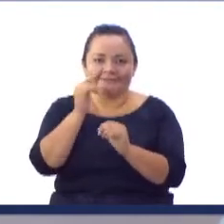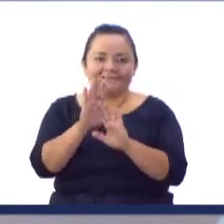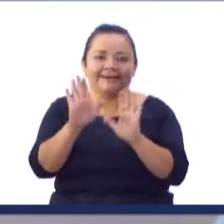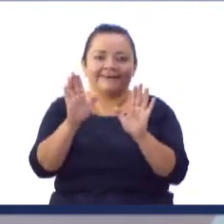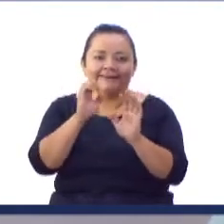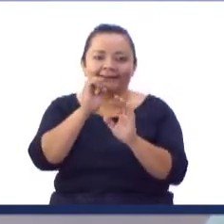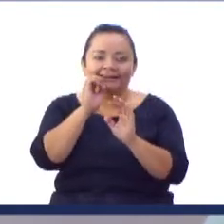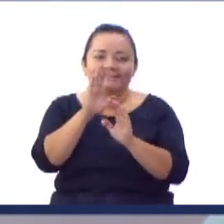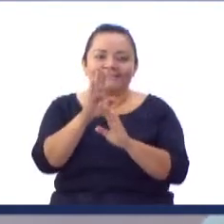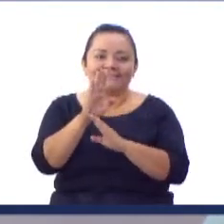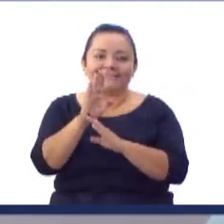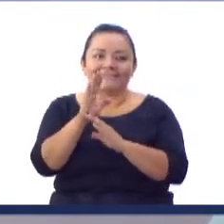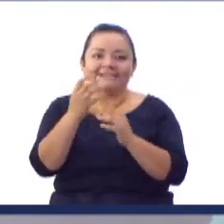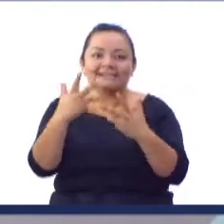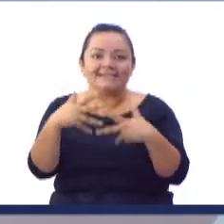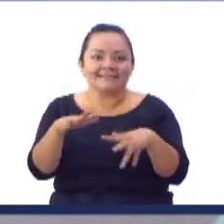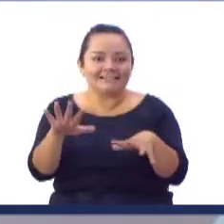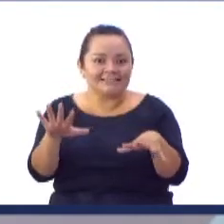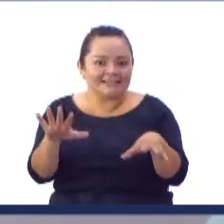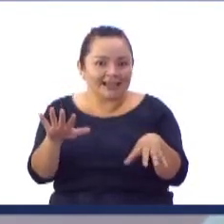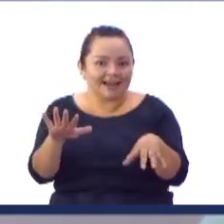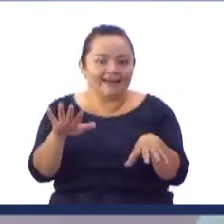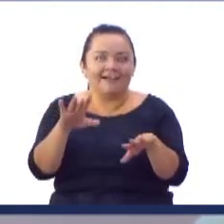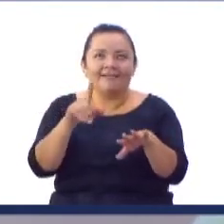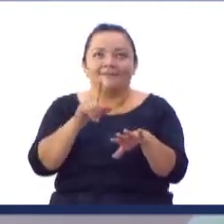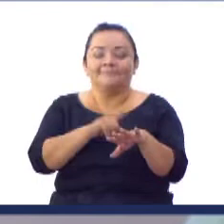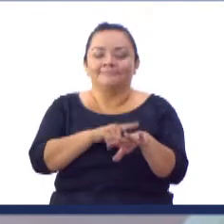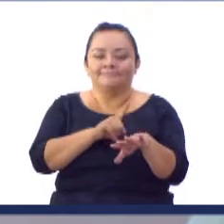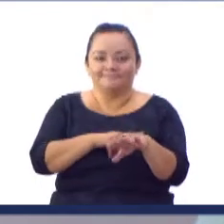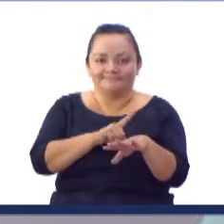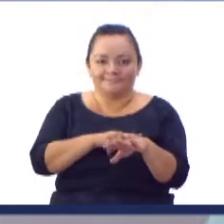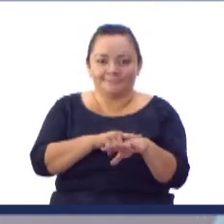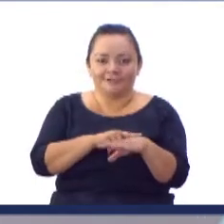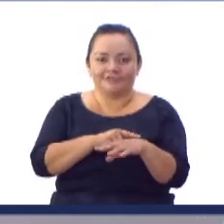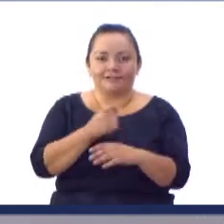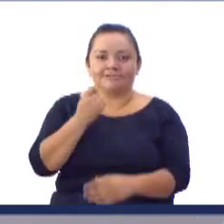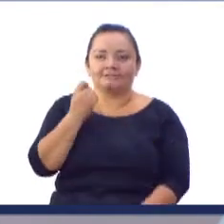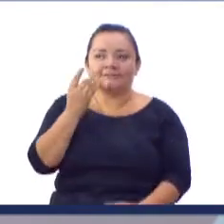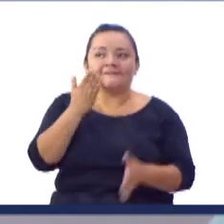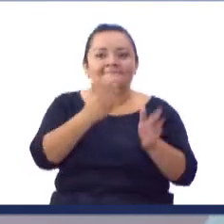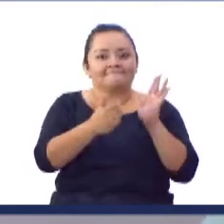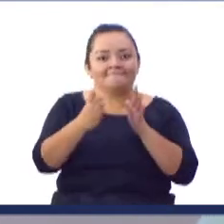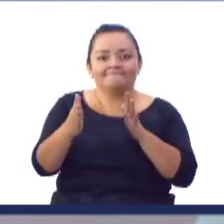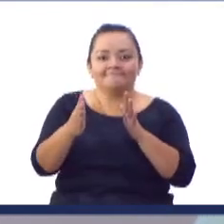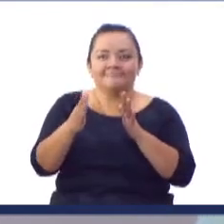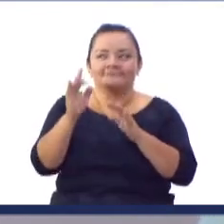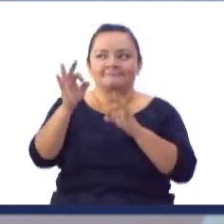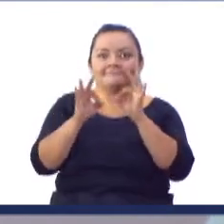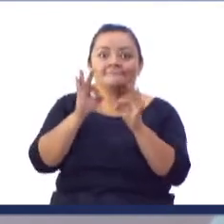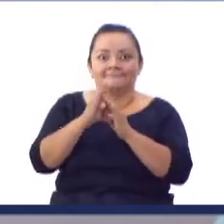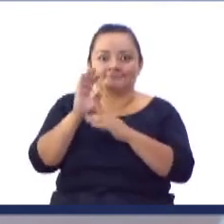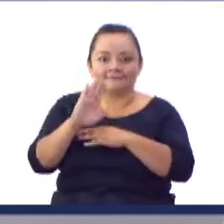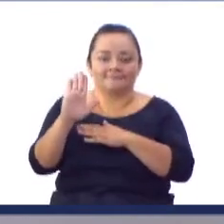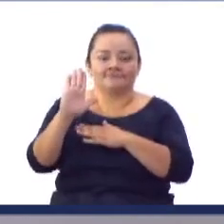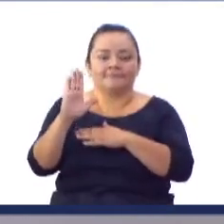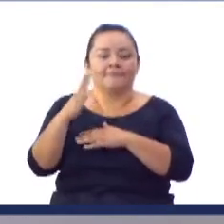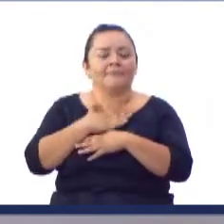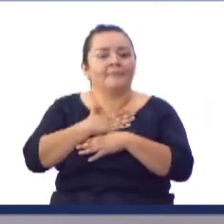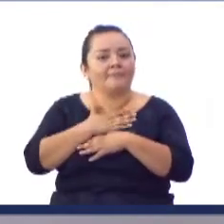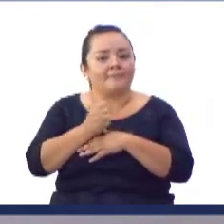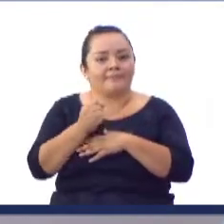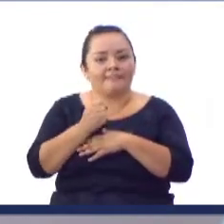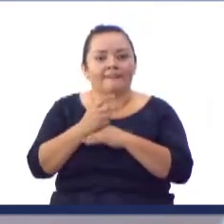jesús dice que ya estaba llegando la hora de lo que iba a ocurrir del plan que dios había preparado pero me encanta